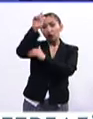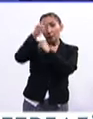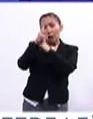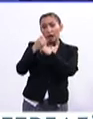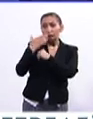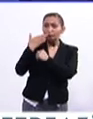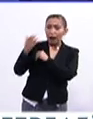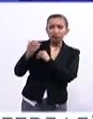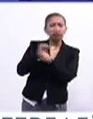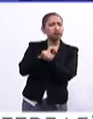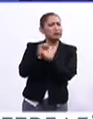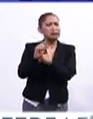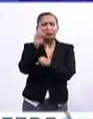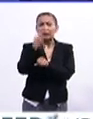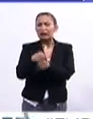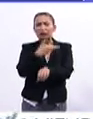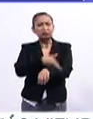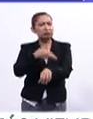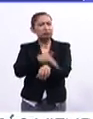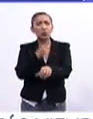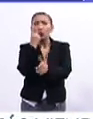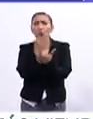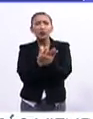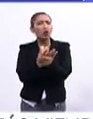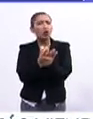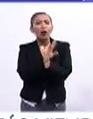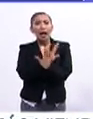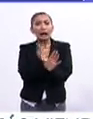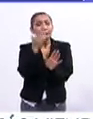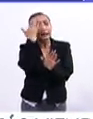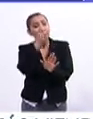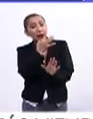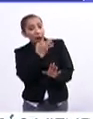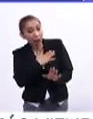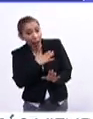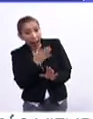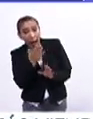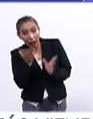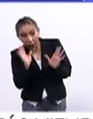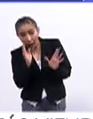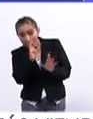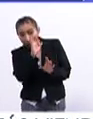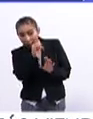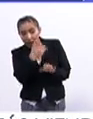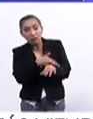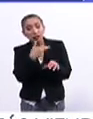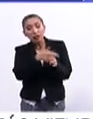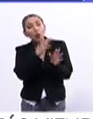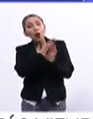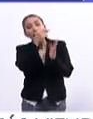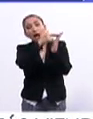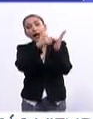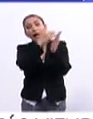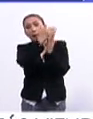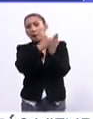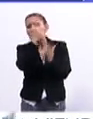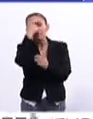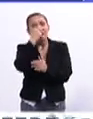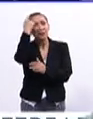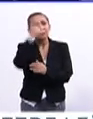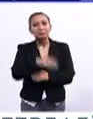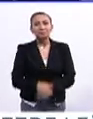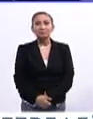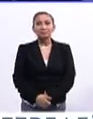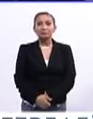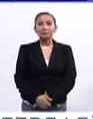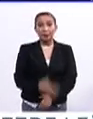países. Es muy sencillo en realidad, solamente lo único que tienen que hacer es enterarse de la convocatoria y de los procesos que tienen que seguir, pero es muy fácil. Claro,